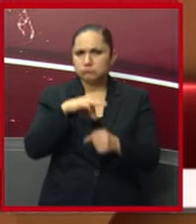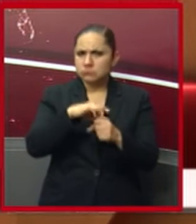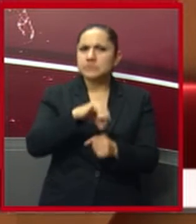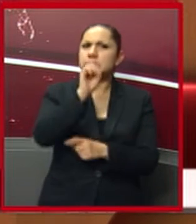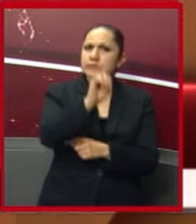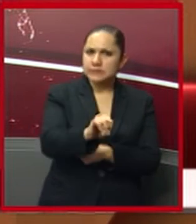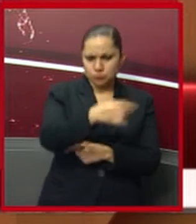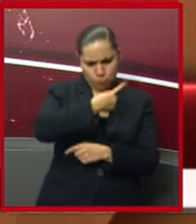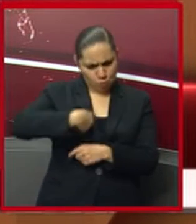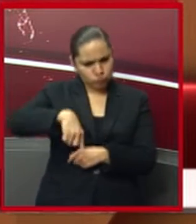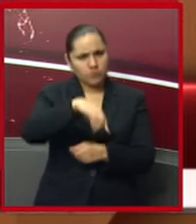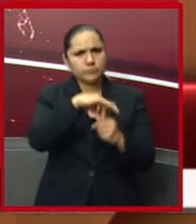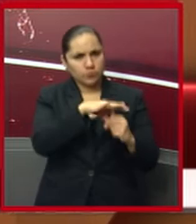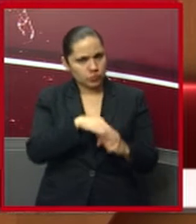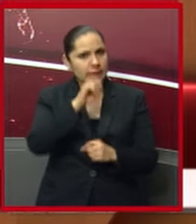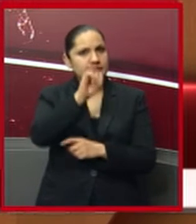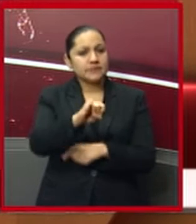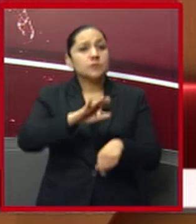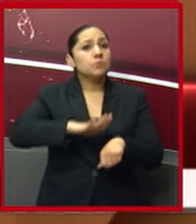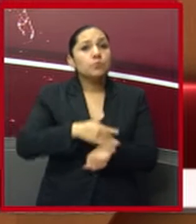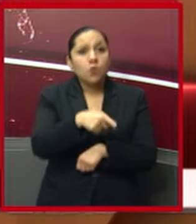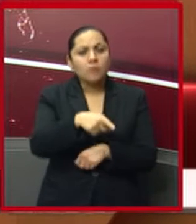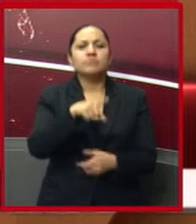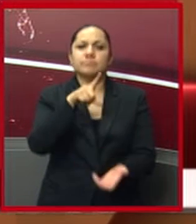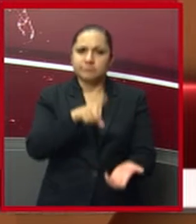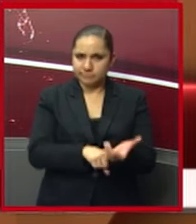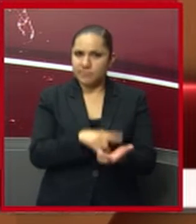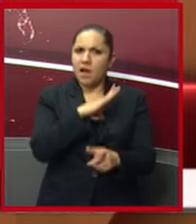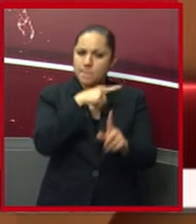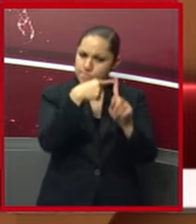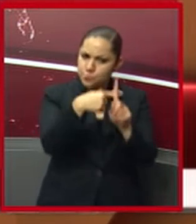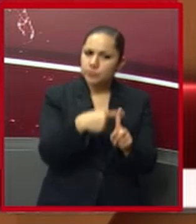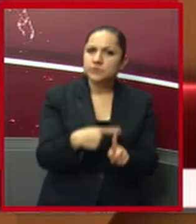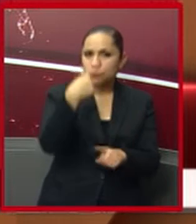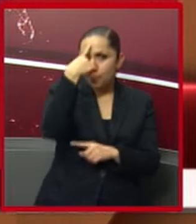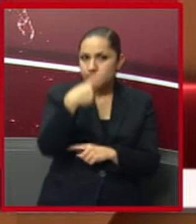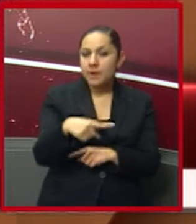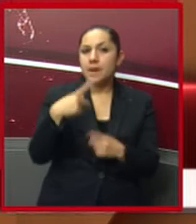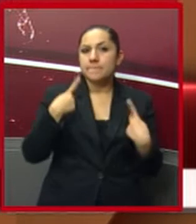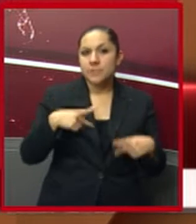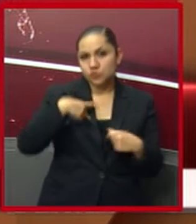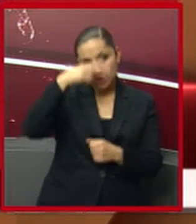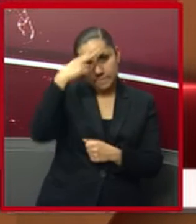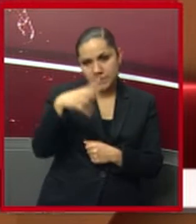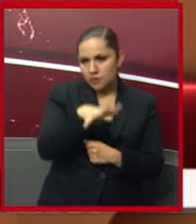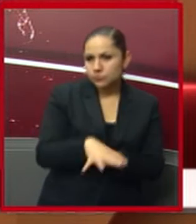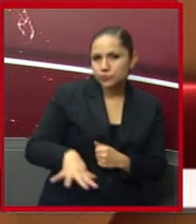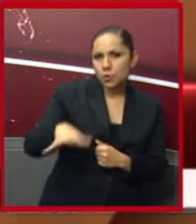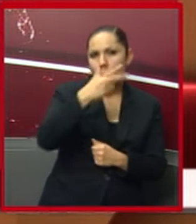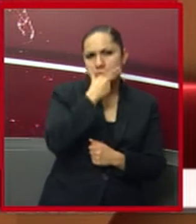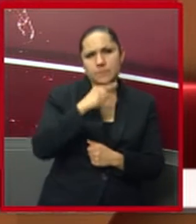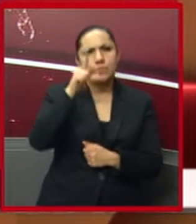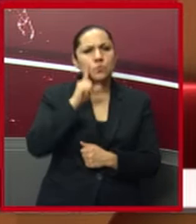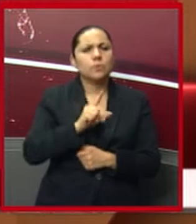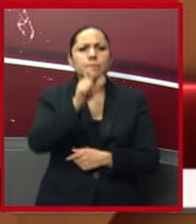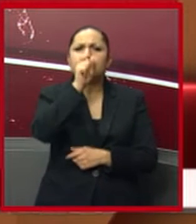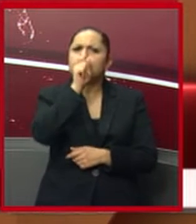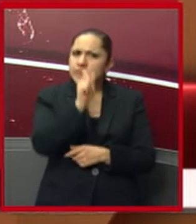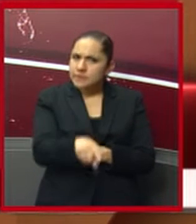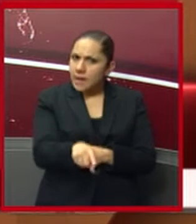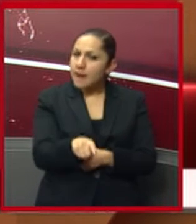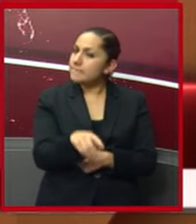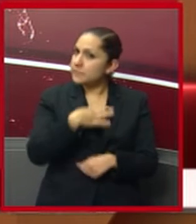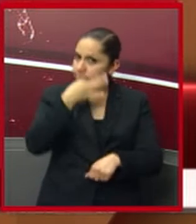el beneficio que representa para las mexicanas y mexicanos, pero al mismo tiempo alerto sobre